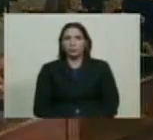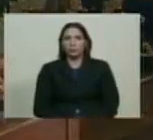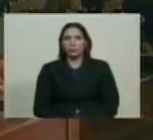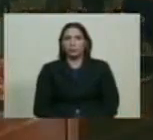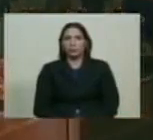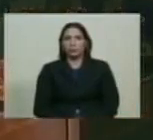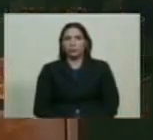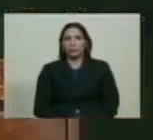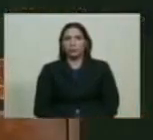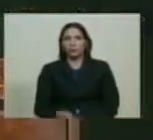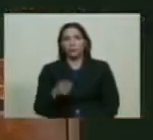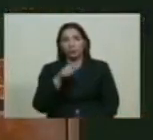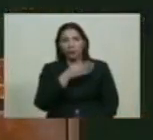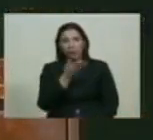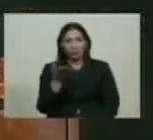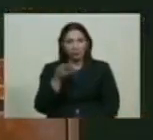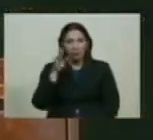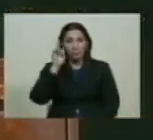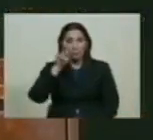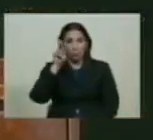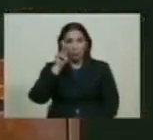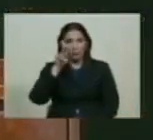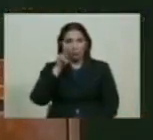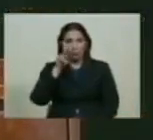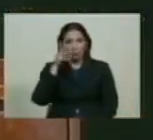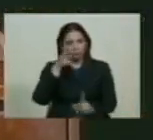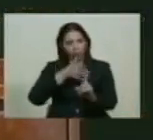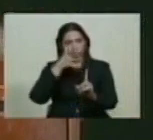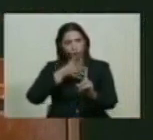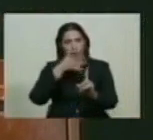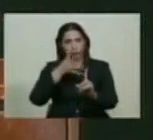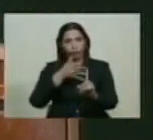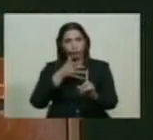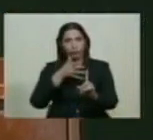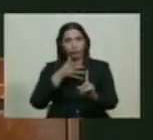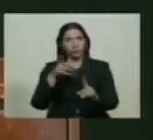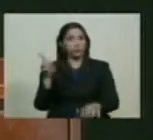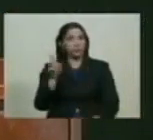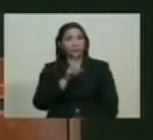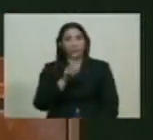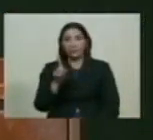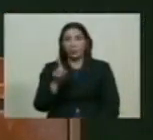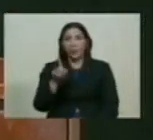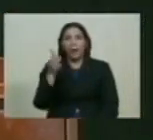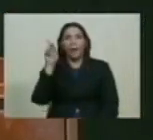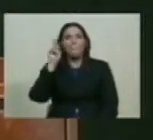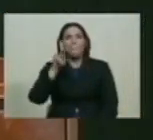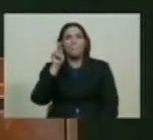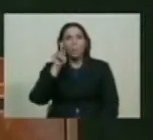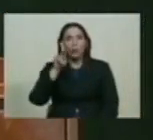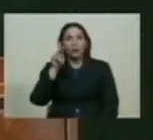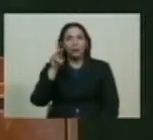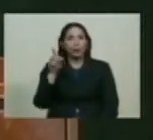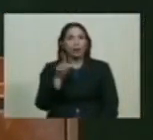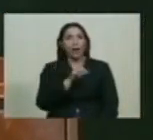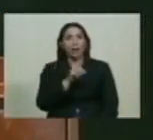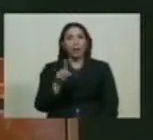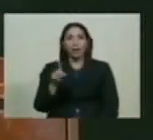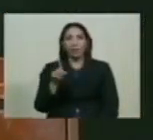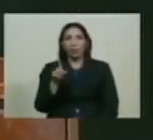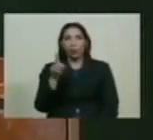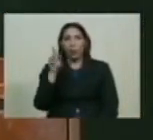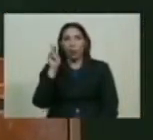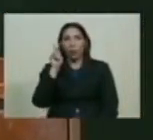estos muchachos y muchachas no son o no fueron docentes, son profesionales no docentes, ¿no?